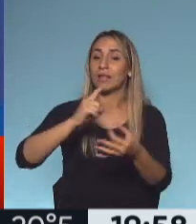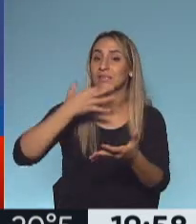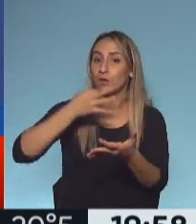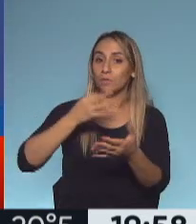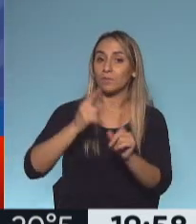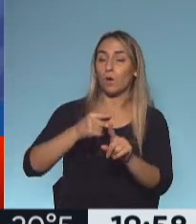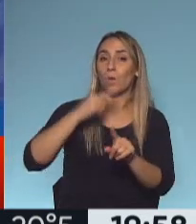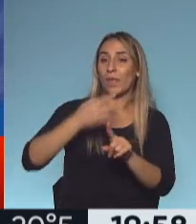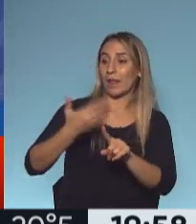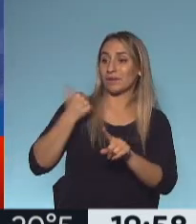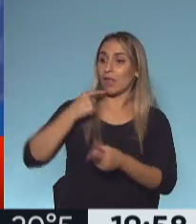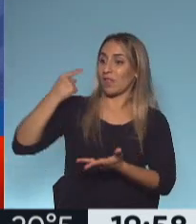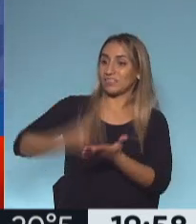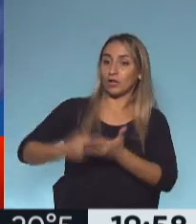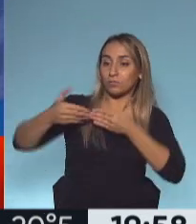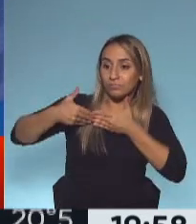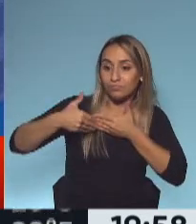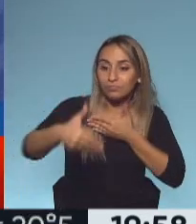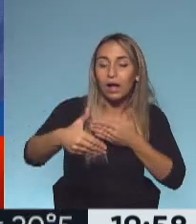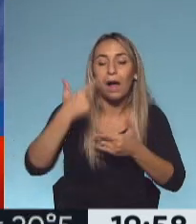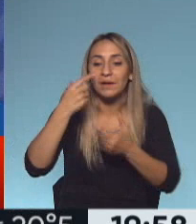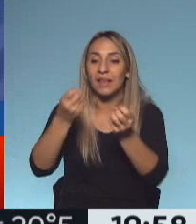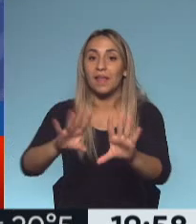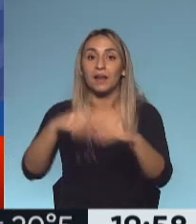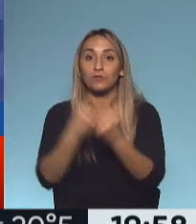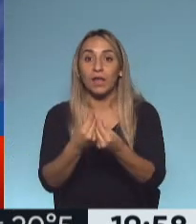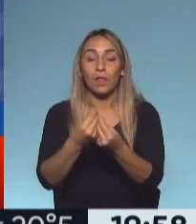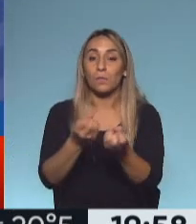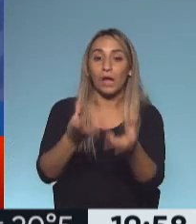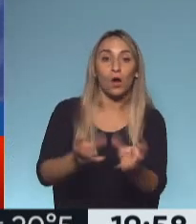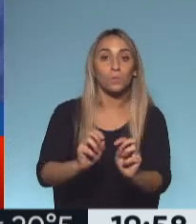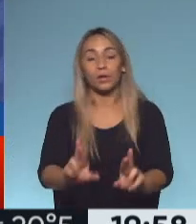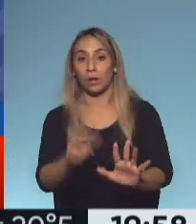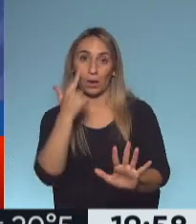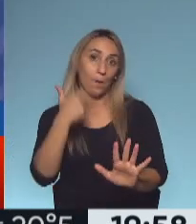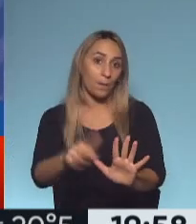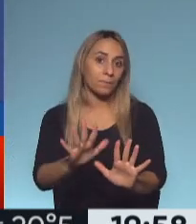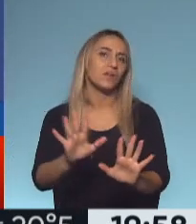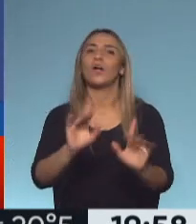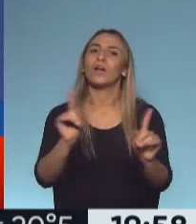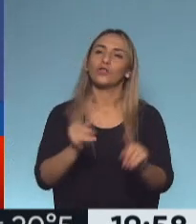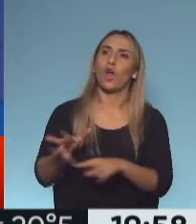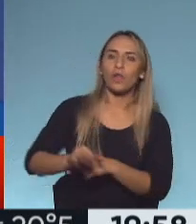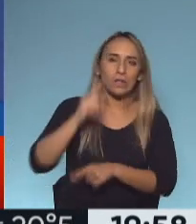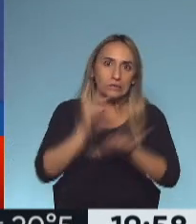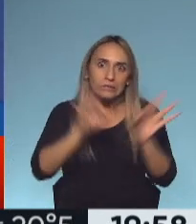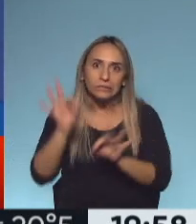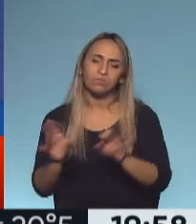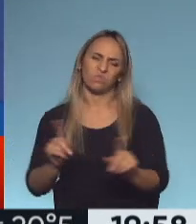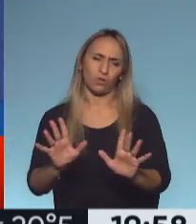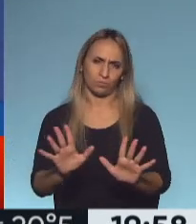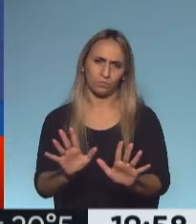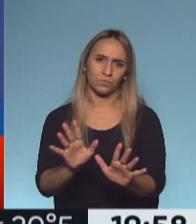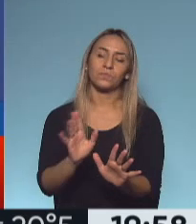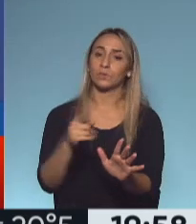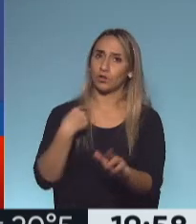veamos el viernes este que viene. Ahora, eso no implica que todos los días tenemos que analizarlo. Es lo que estamos haciendo,